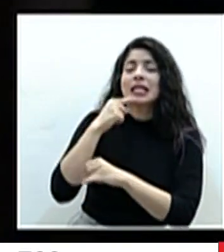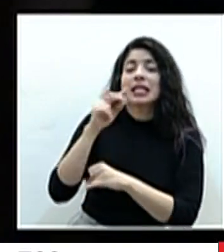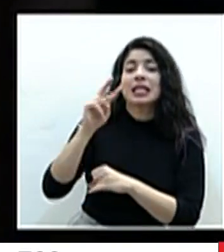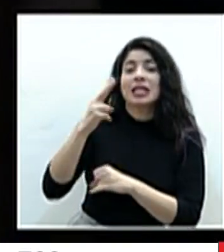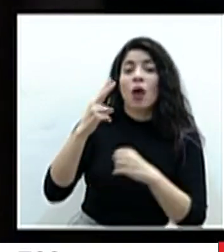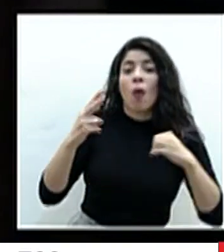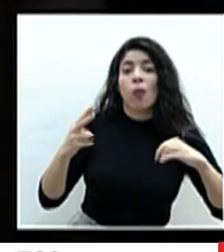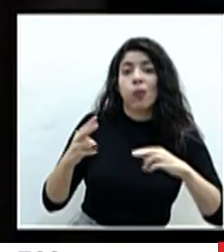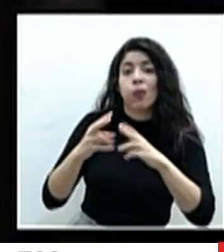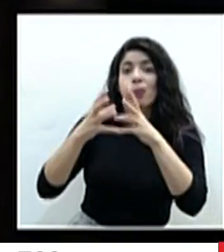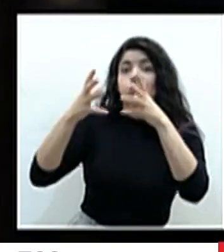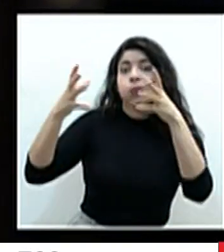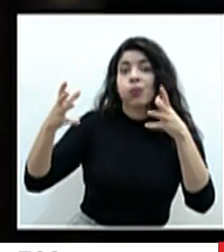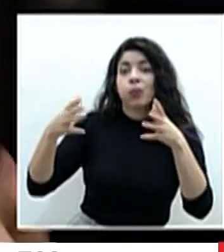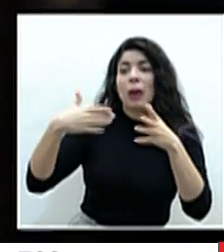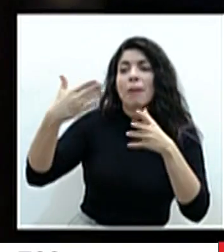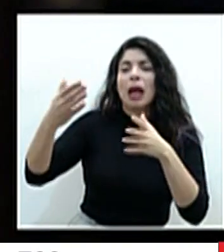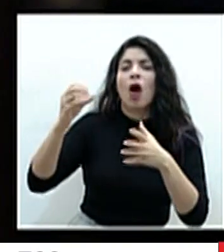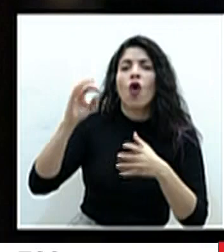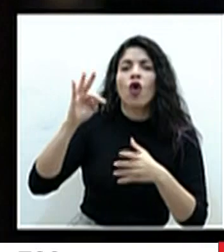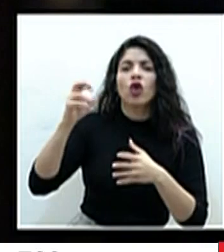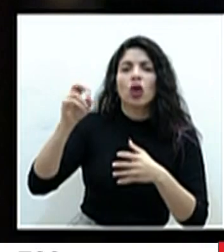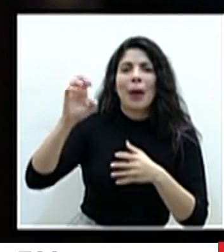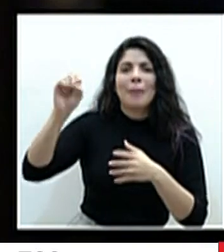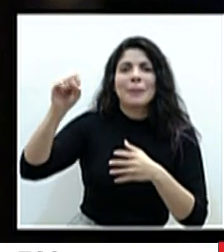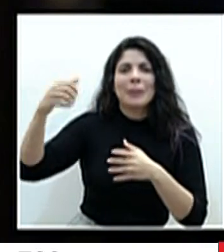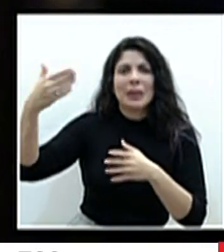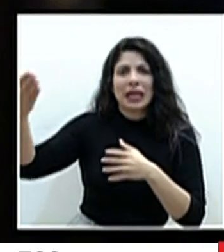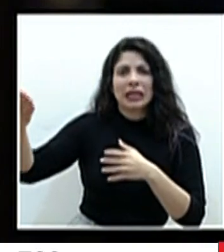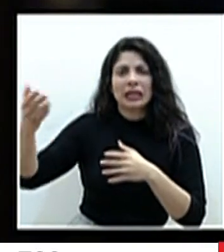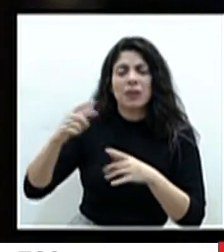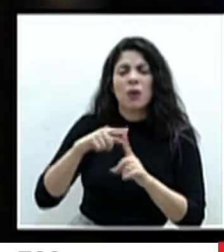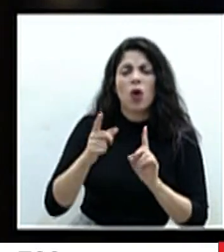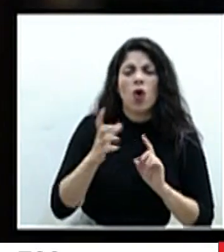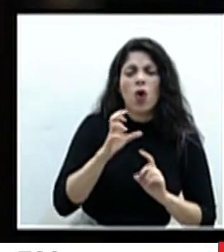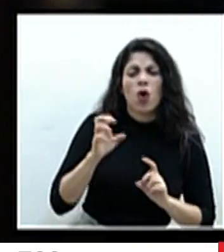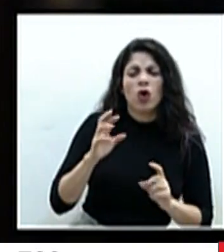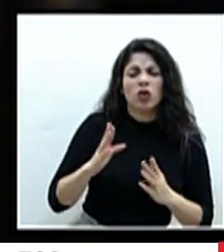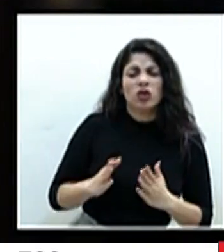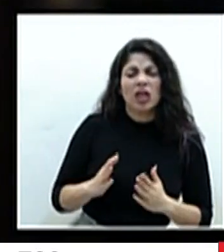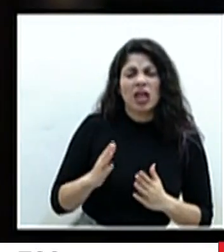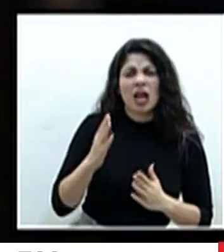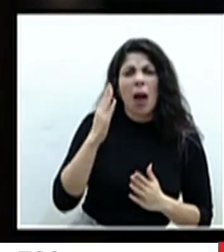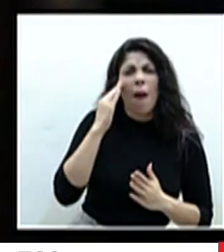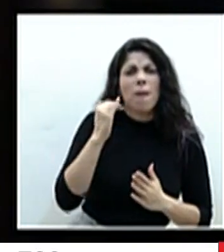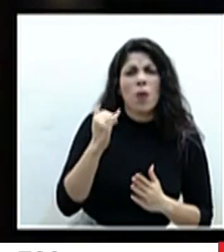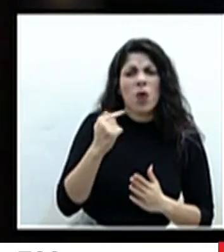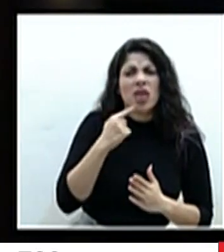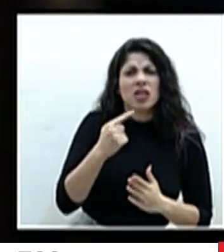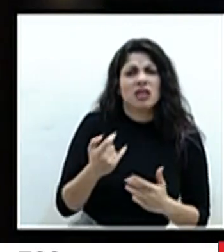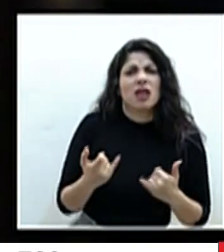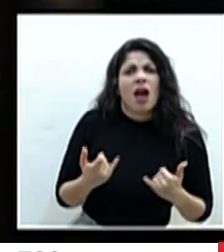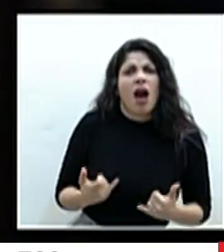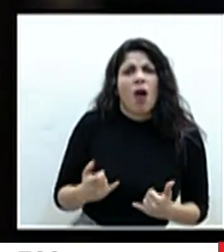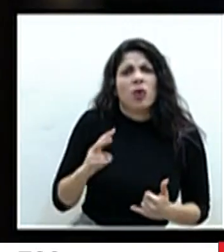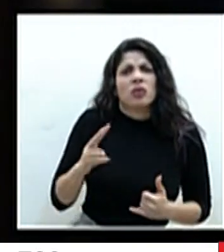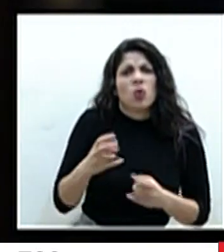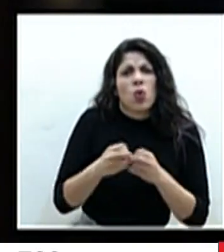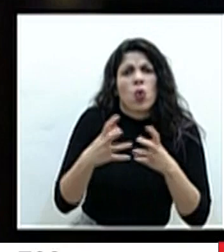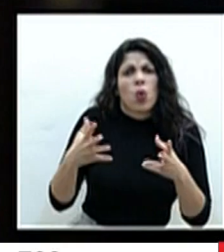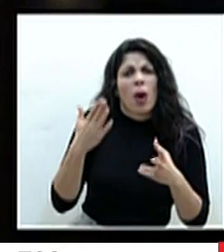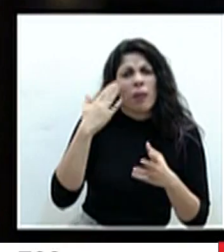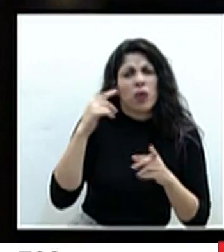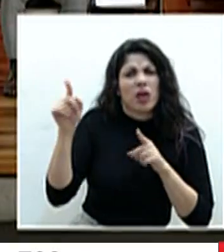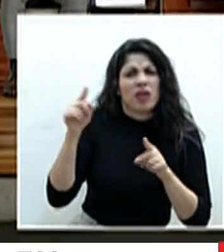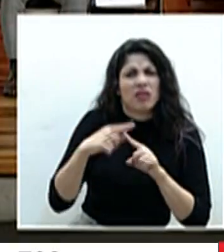para como otoño, para dentro de unos meses. ¿Qué elementos tiene Costa Rica para afirmar que ya ahora sí estamos en una segunda ola, como ustedes han dicho?